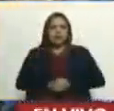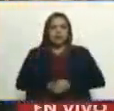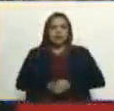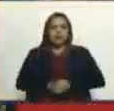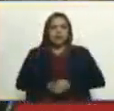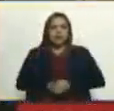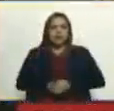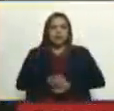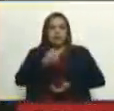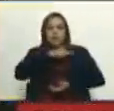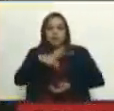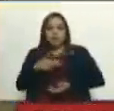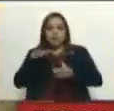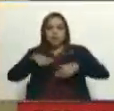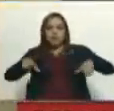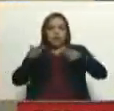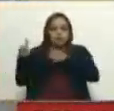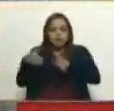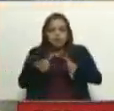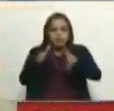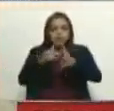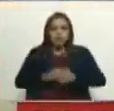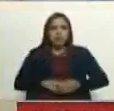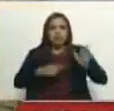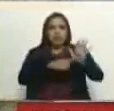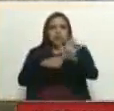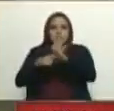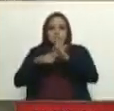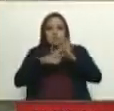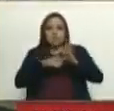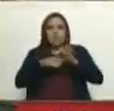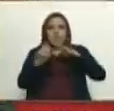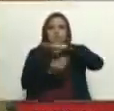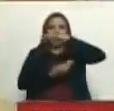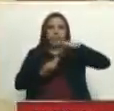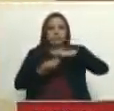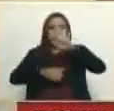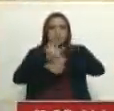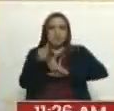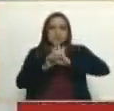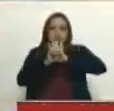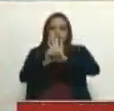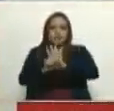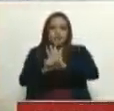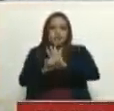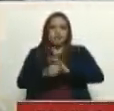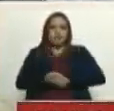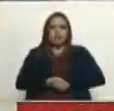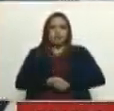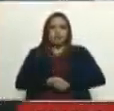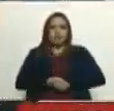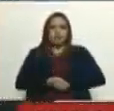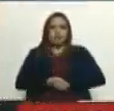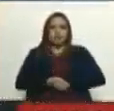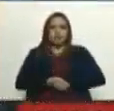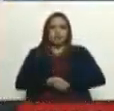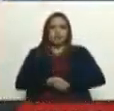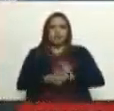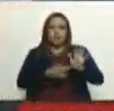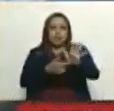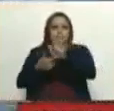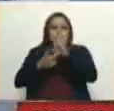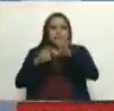estuario, de la expresión y la raíz más simbólica que tiene el Zulia, que refleja